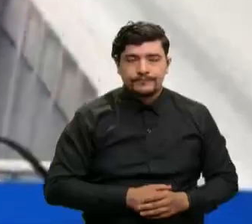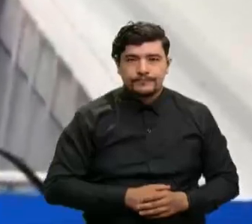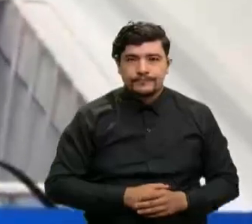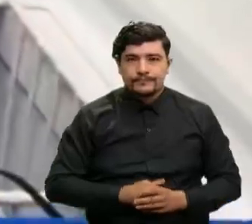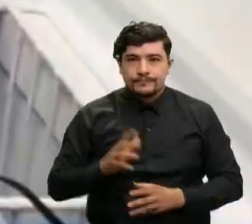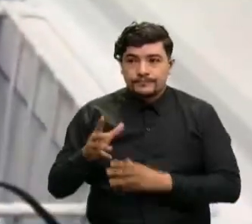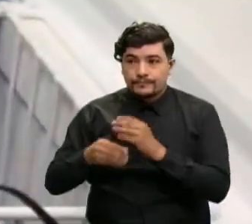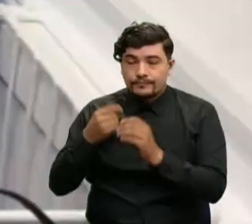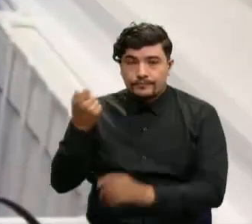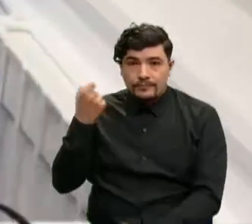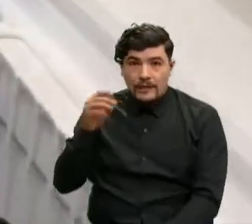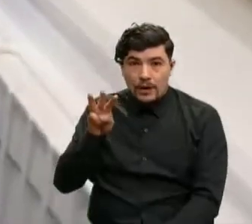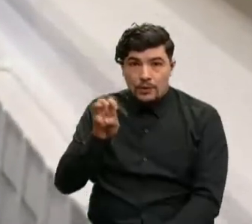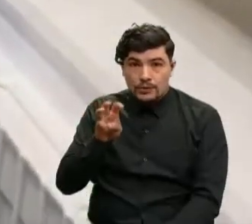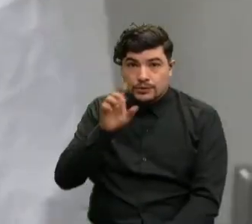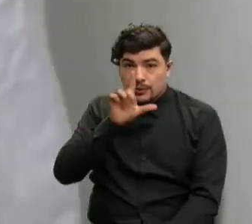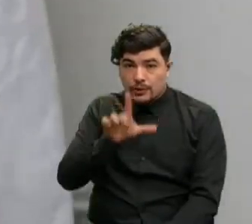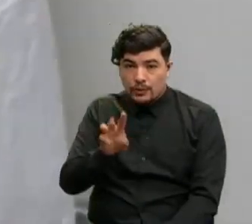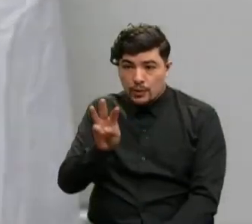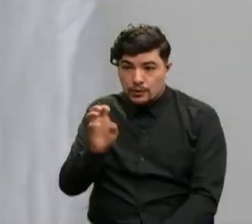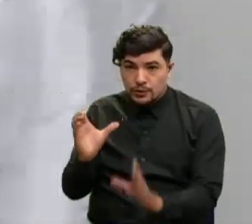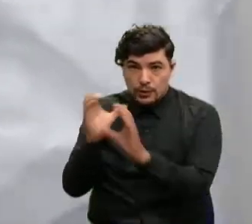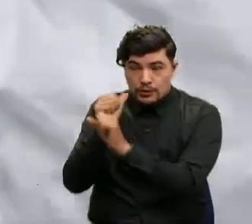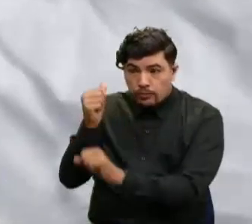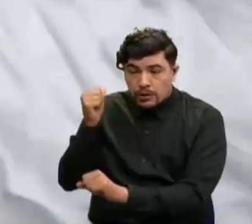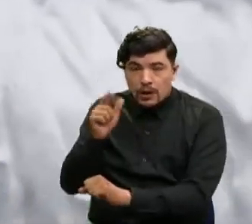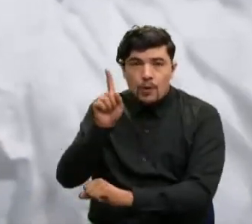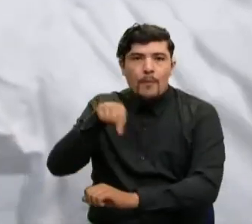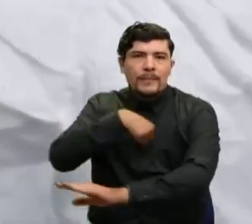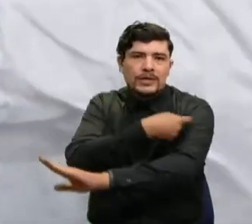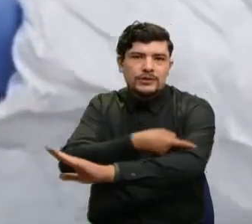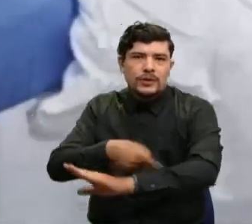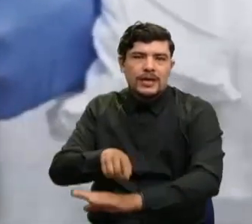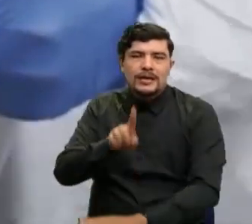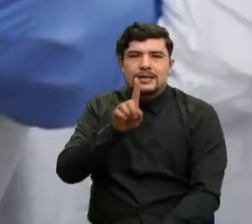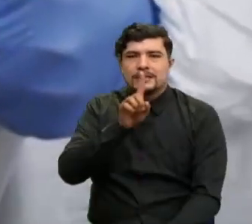julio, 12 de la noche, 8 de julio,